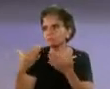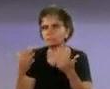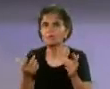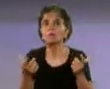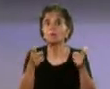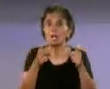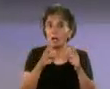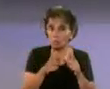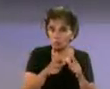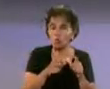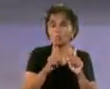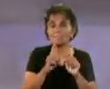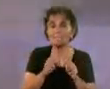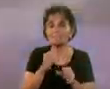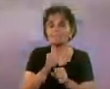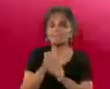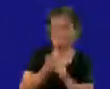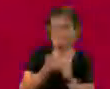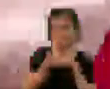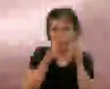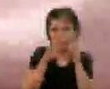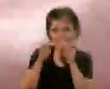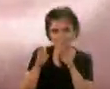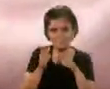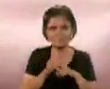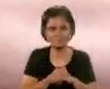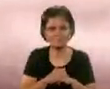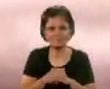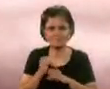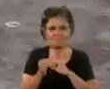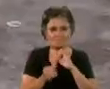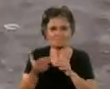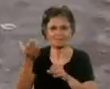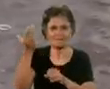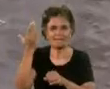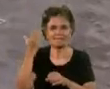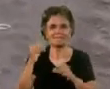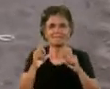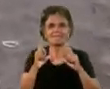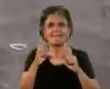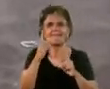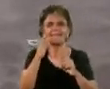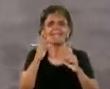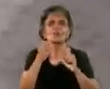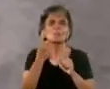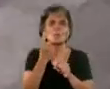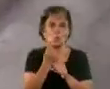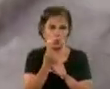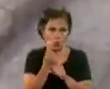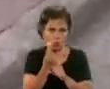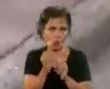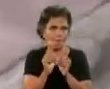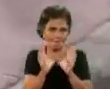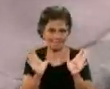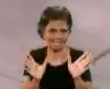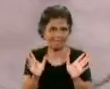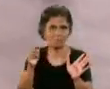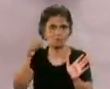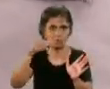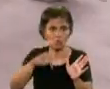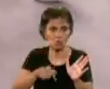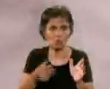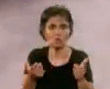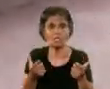que se realizan en la zona. Esta modalidad la venimos implementando del día 1. Hoy hicimos una reunión de gabinete en el barrio Pueblo